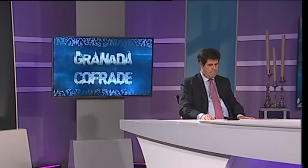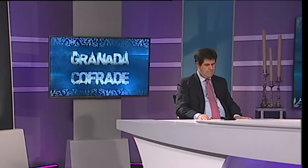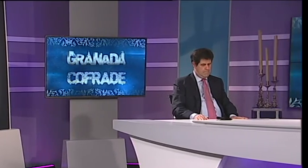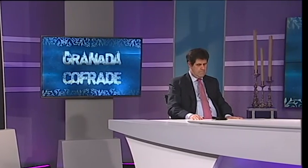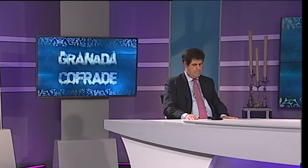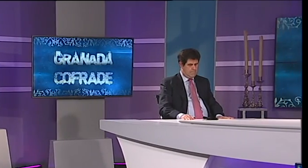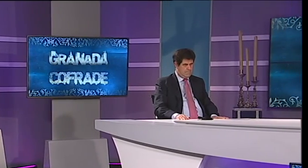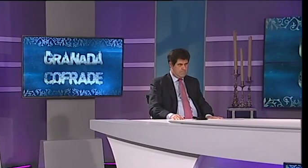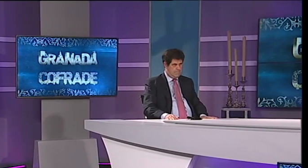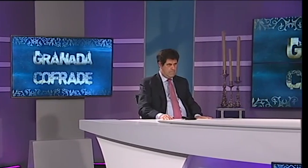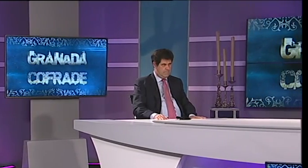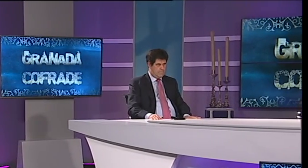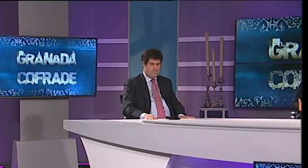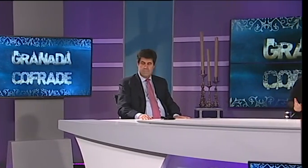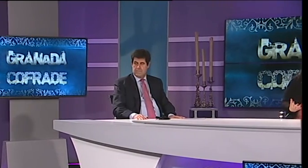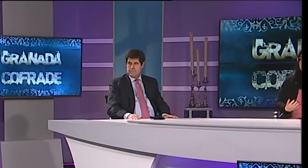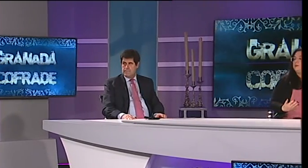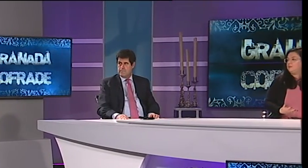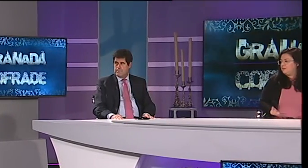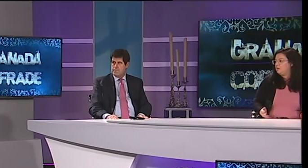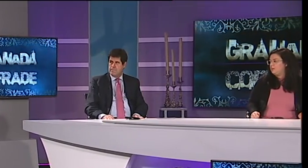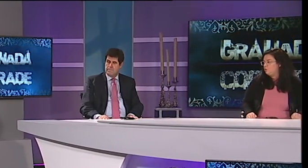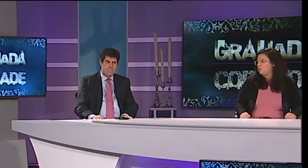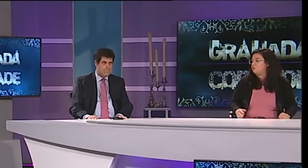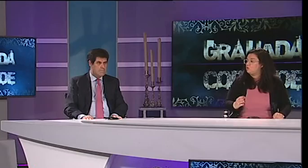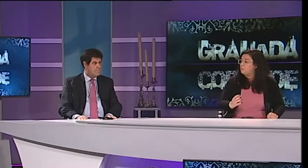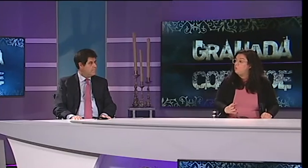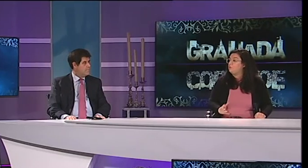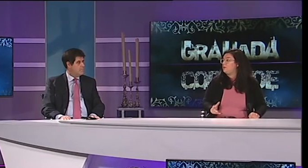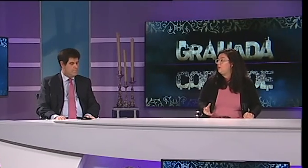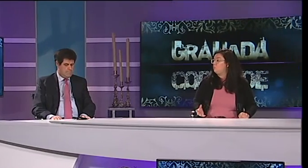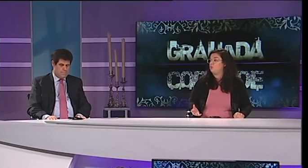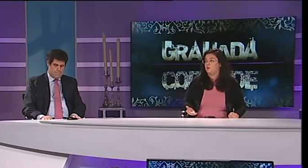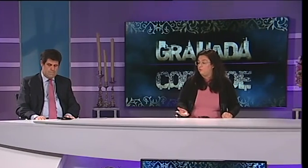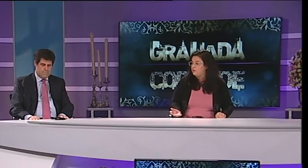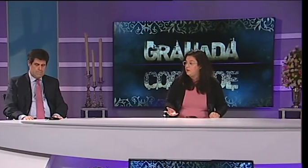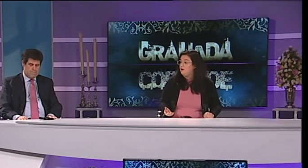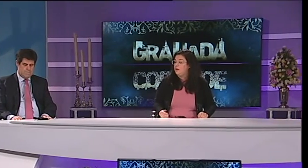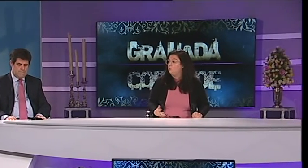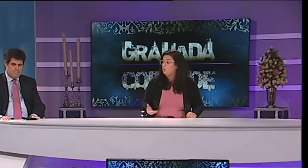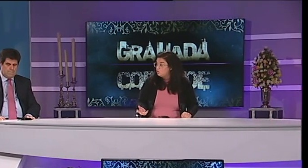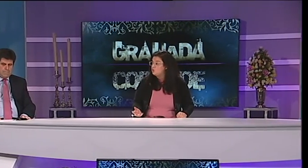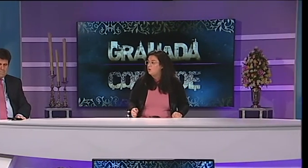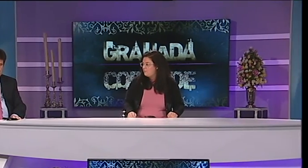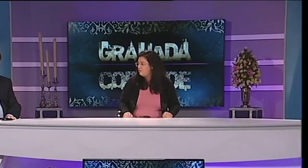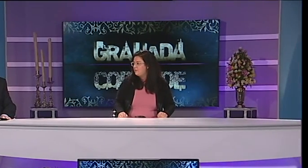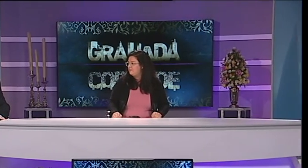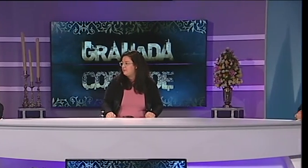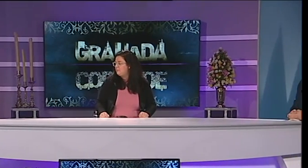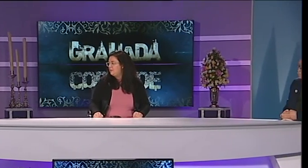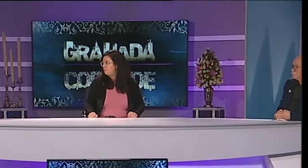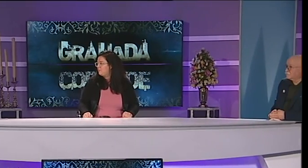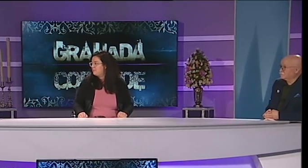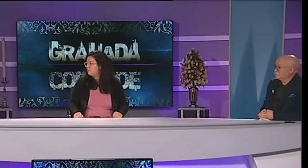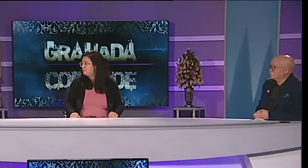pero que evidentemente es capaz de transmitir muchísimas cosas que otras personas muy metidas en el mundo de las cofradías a lo mejor no son capaces de